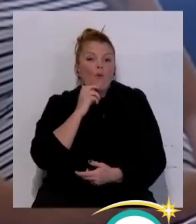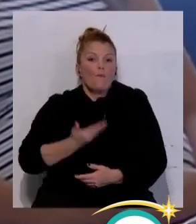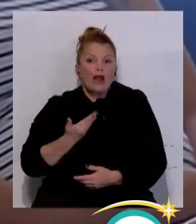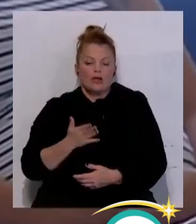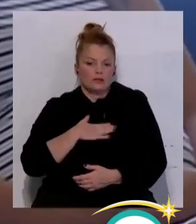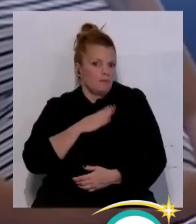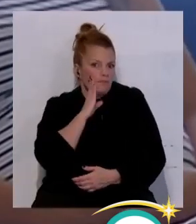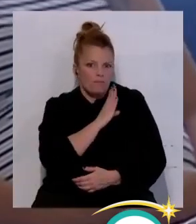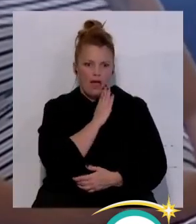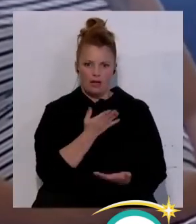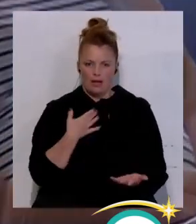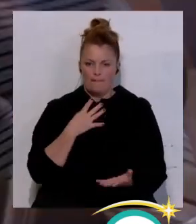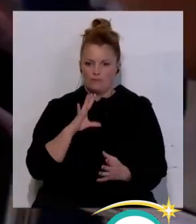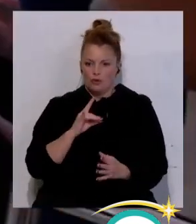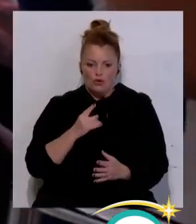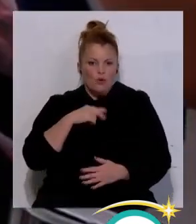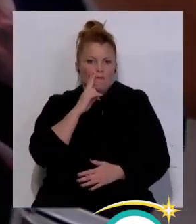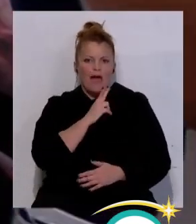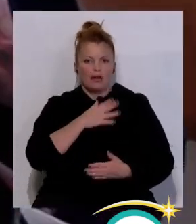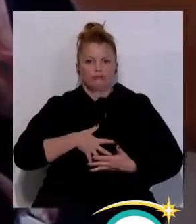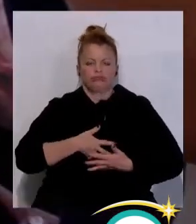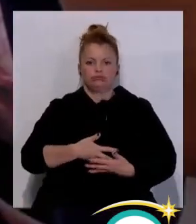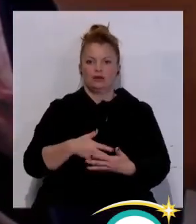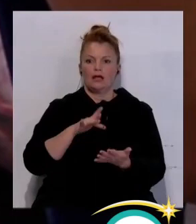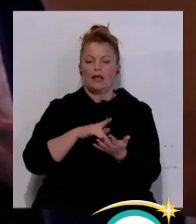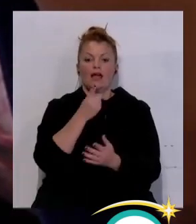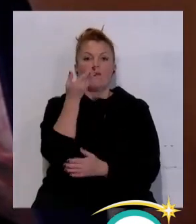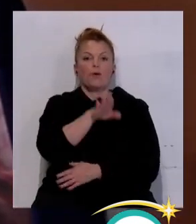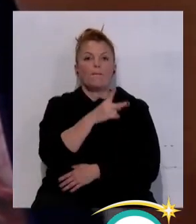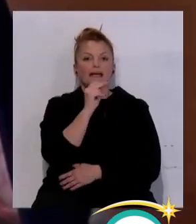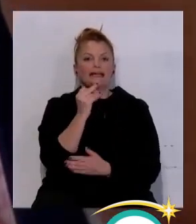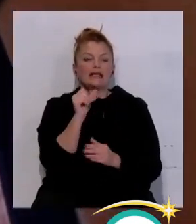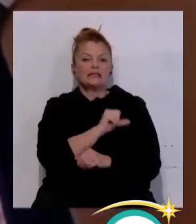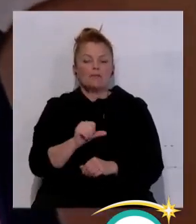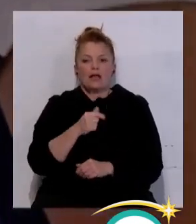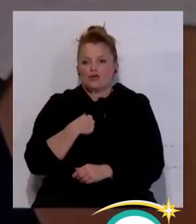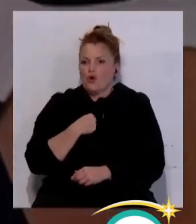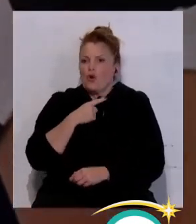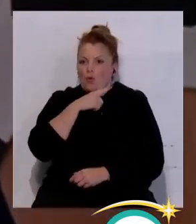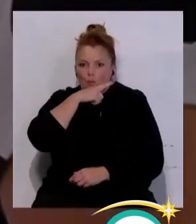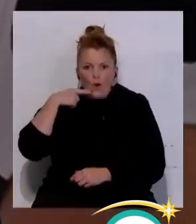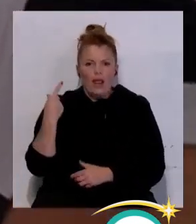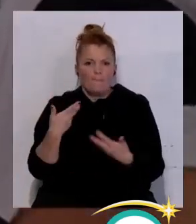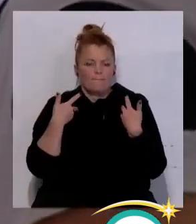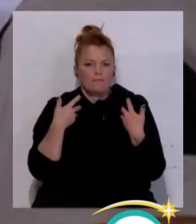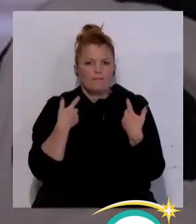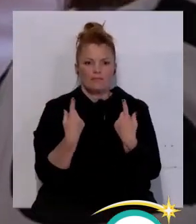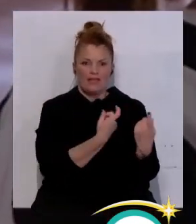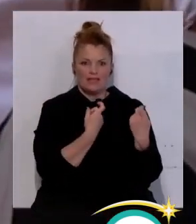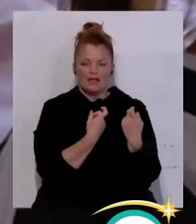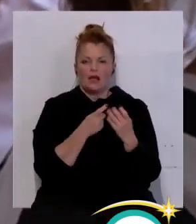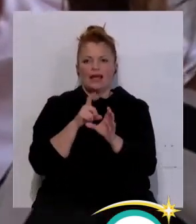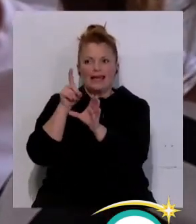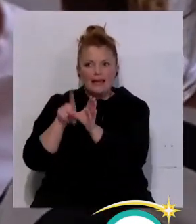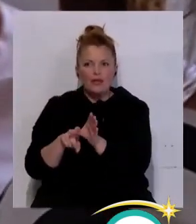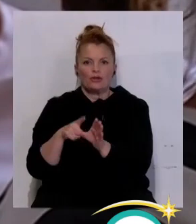sienten que su hijo desde el momento que te quedas embarazada, y si fallece a las 20 semanas o a las 15 semanas, pues también necesitarían esa inscripción